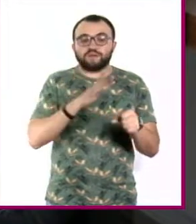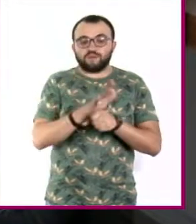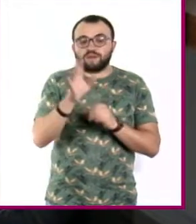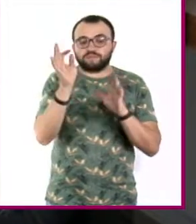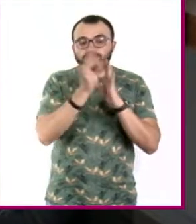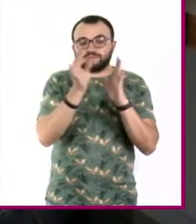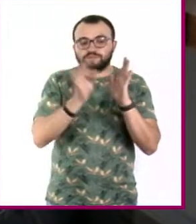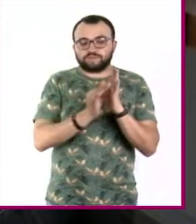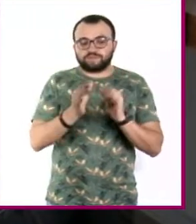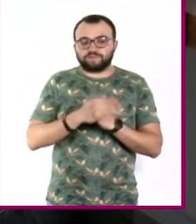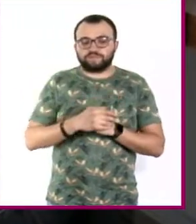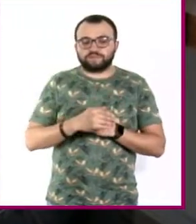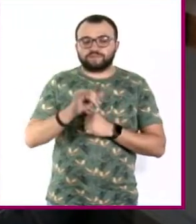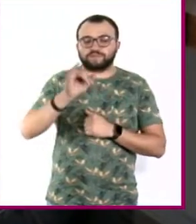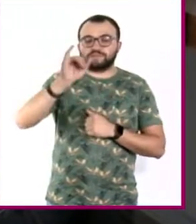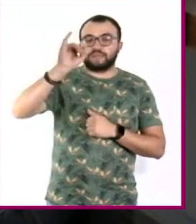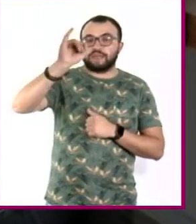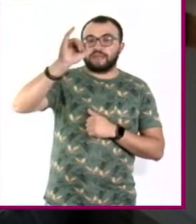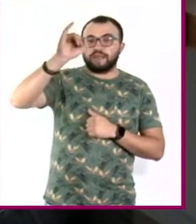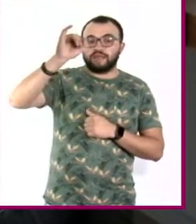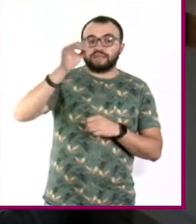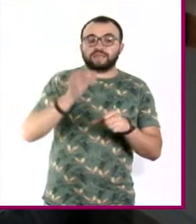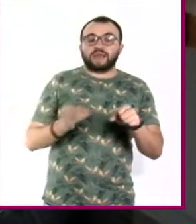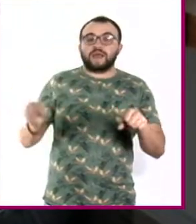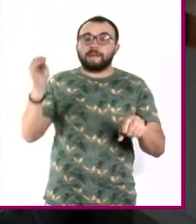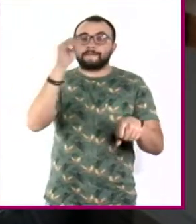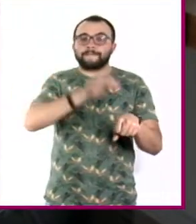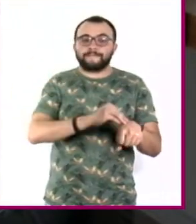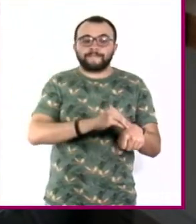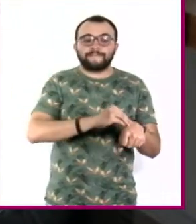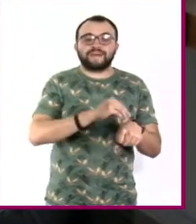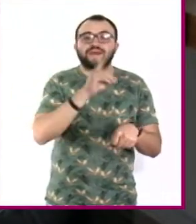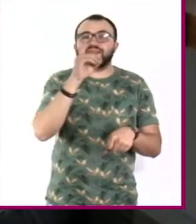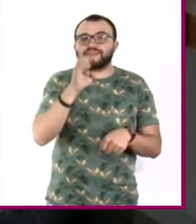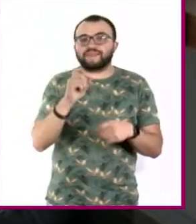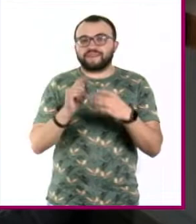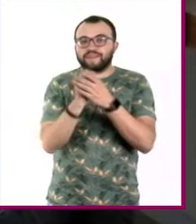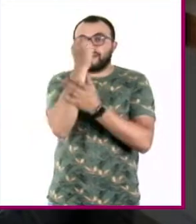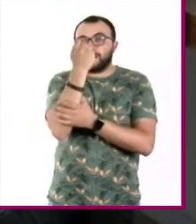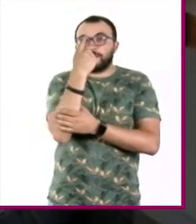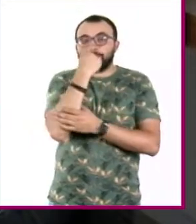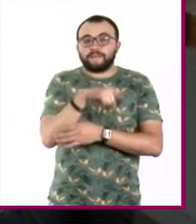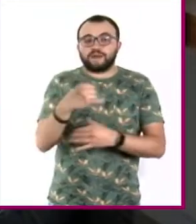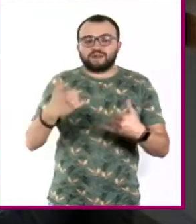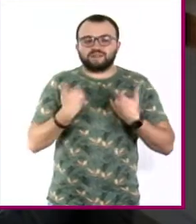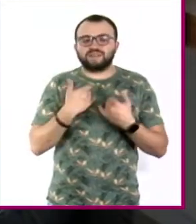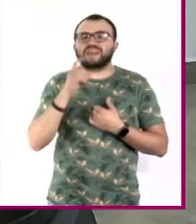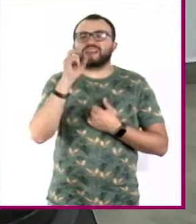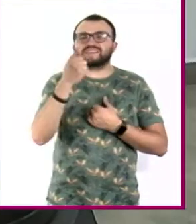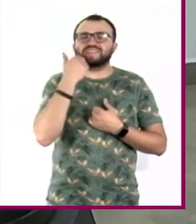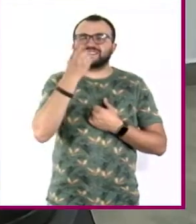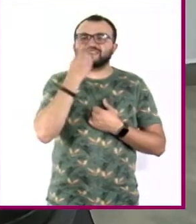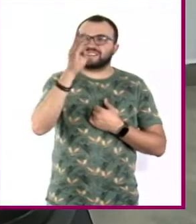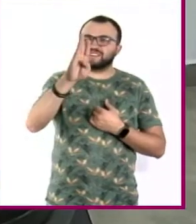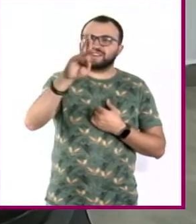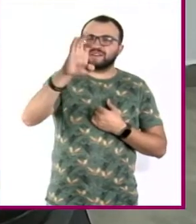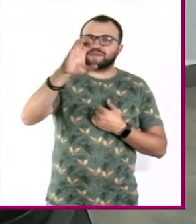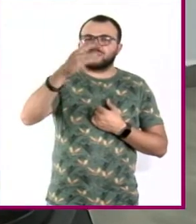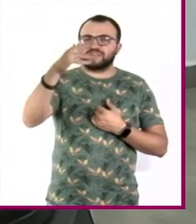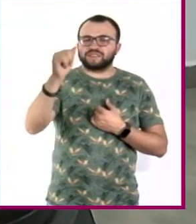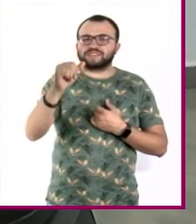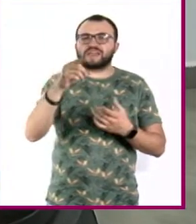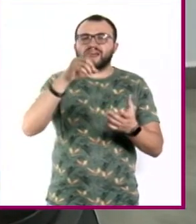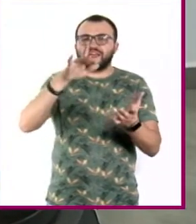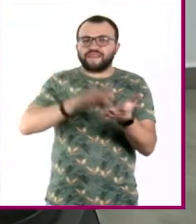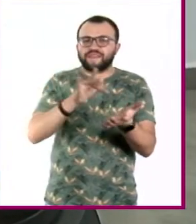siguientes. Implicaciones de la tecnología para la juventud. ¿Y qué significa brecha digital? Entendidas,